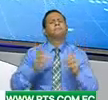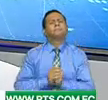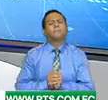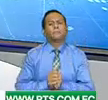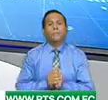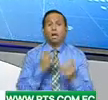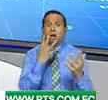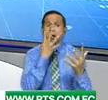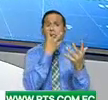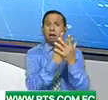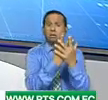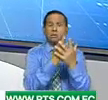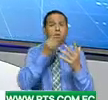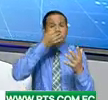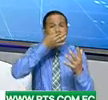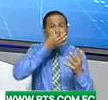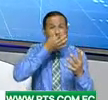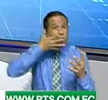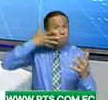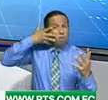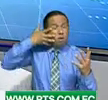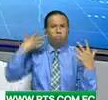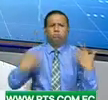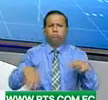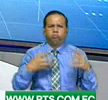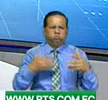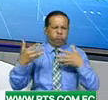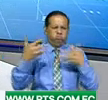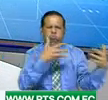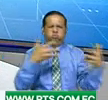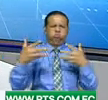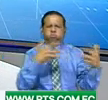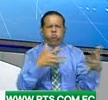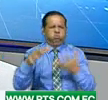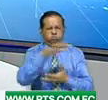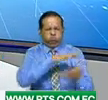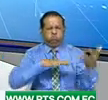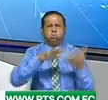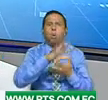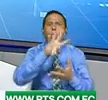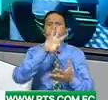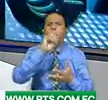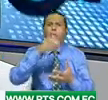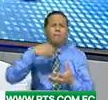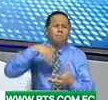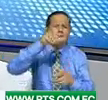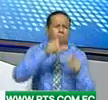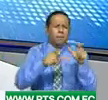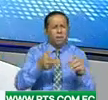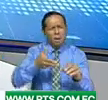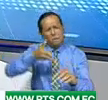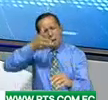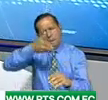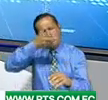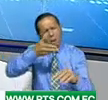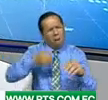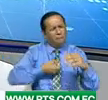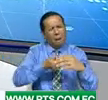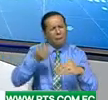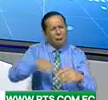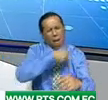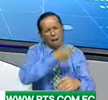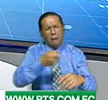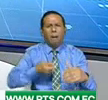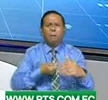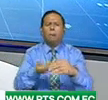Enfrentamientos en la cárcel de Santo Domingo dejaron más de 40 privados de la libertad asesinados. La nueva masacre respondería